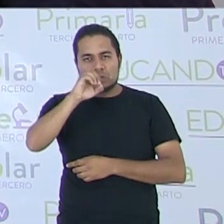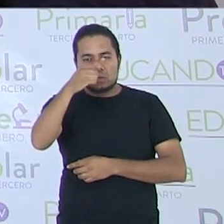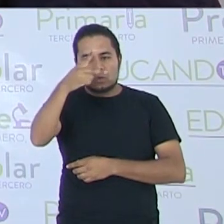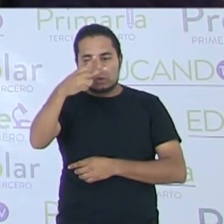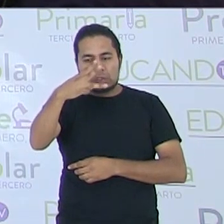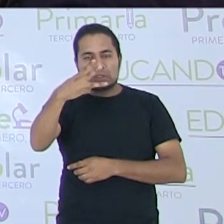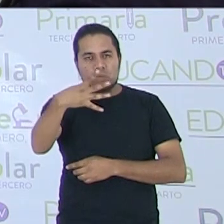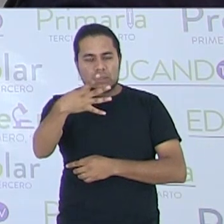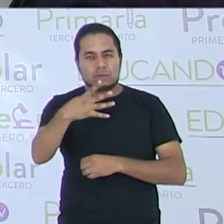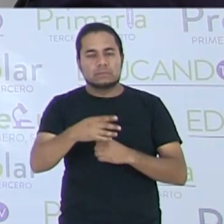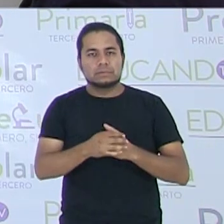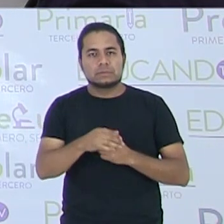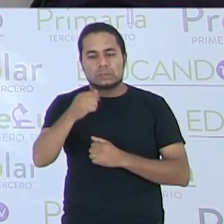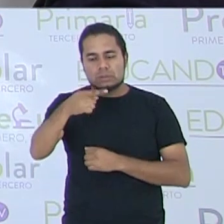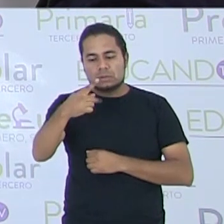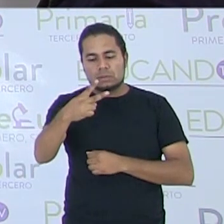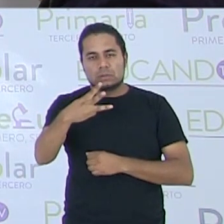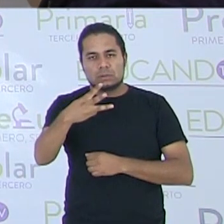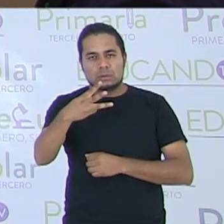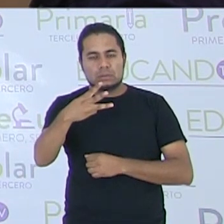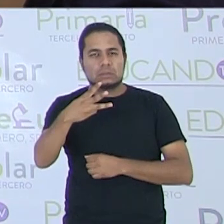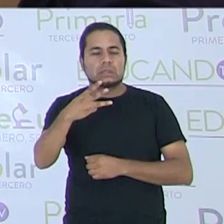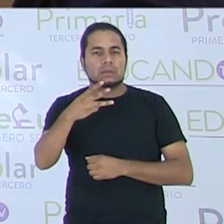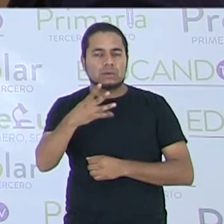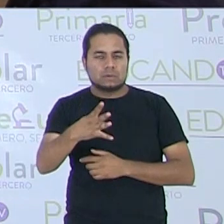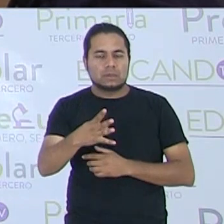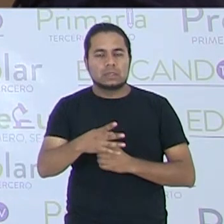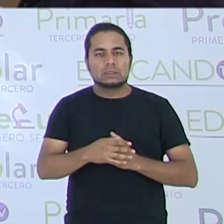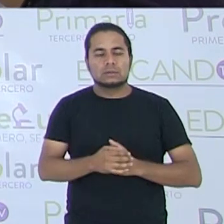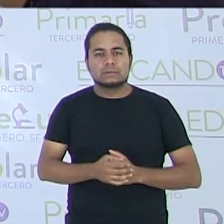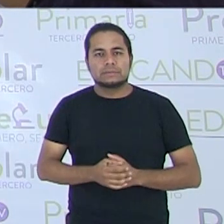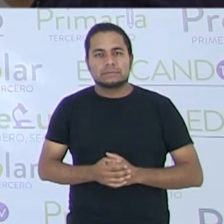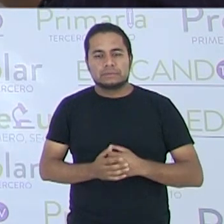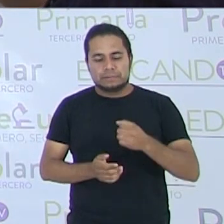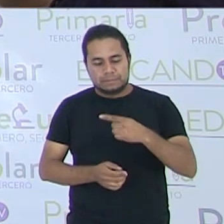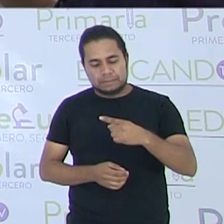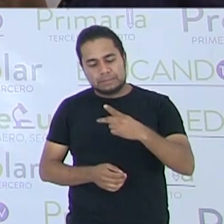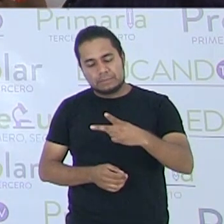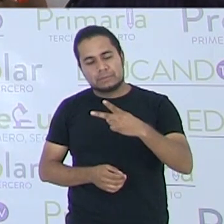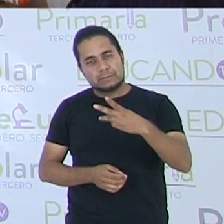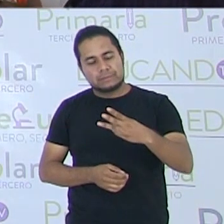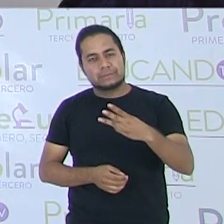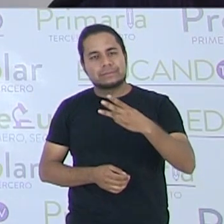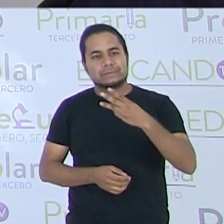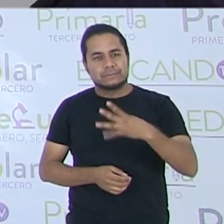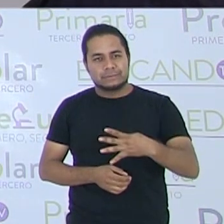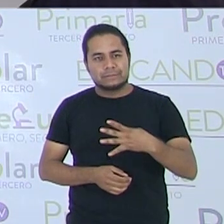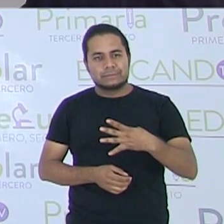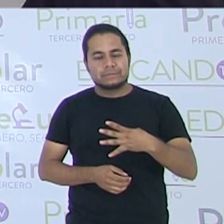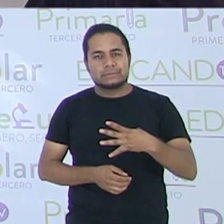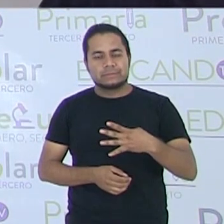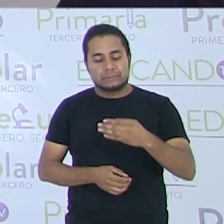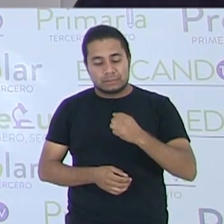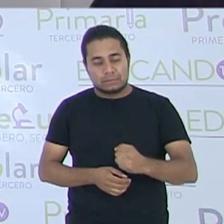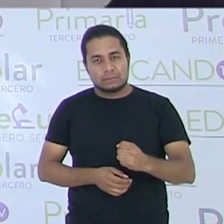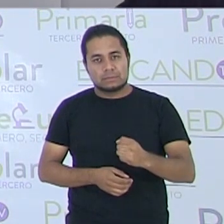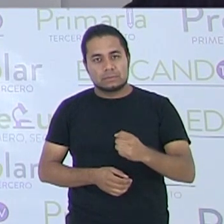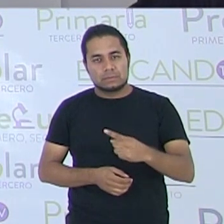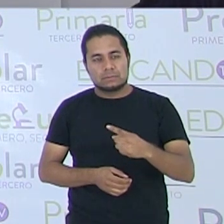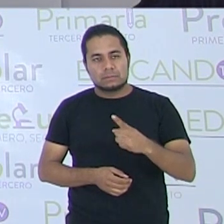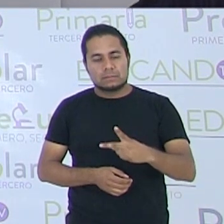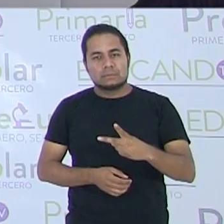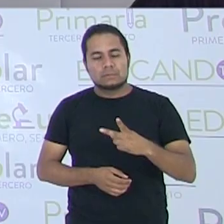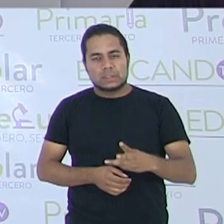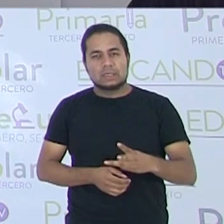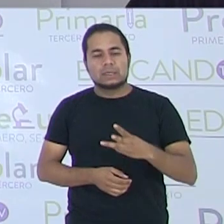3, 4, 1, 2, 3, 4, 3, 4,